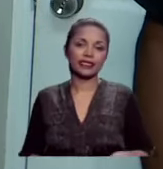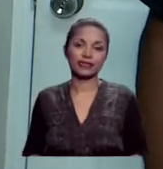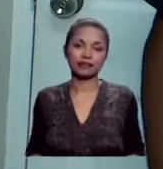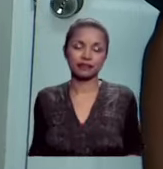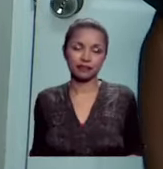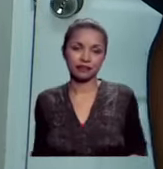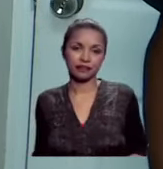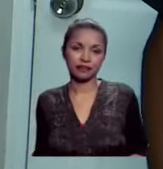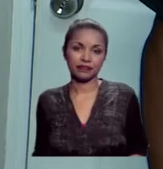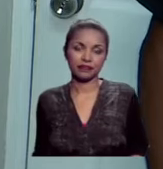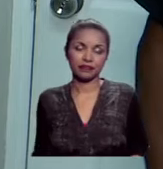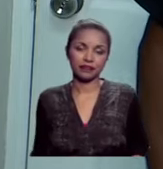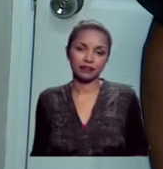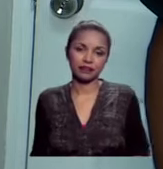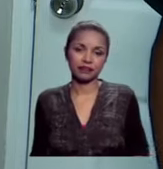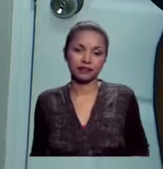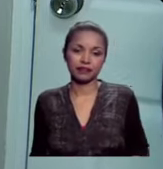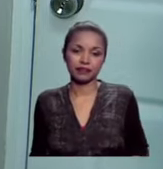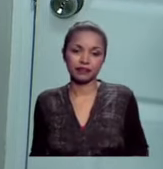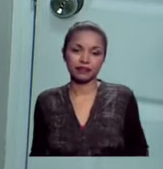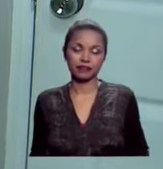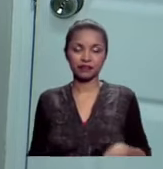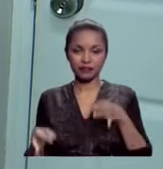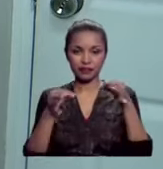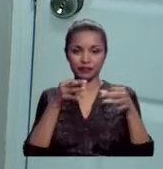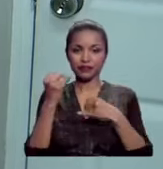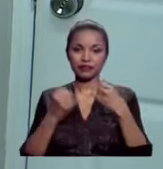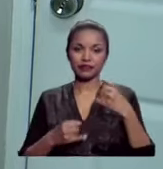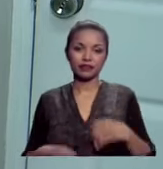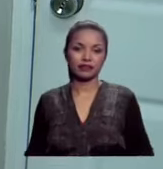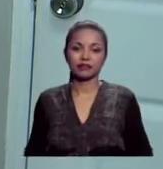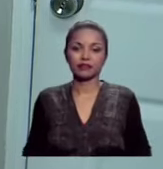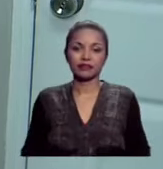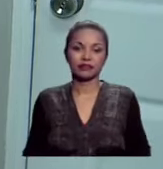esta situación de la diputada Zulay Rodríguez. Elizabeth González, TVN Noticias.